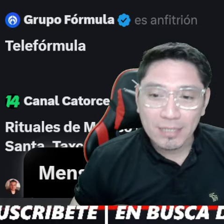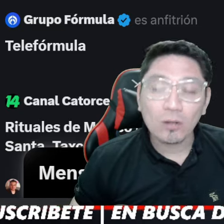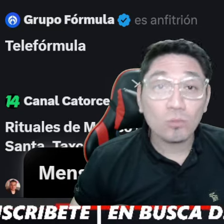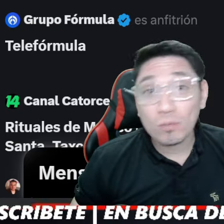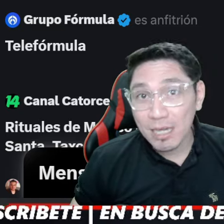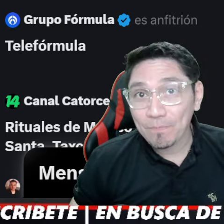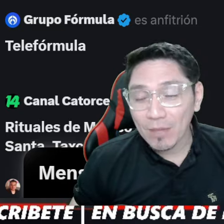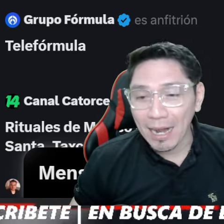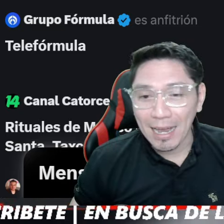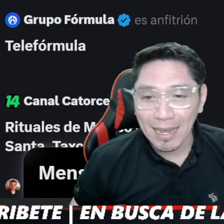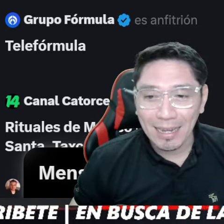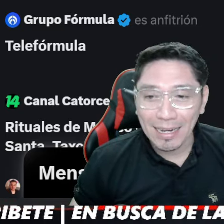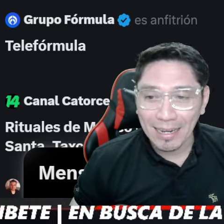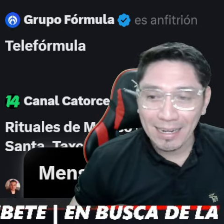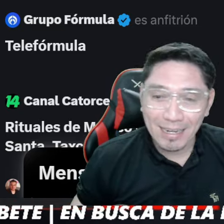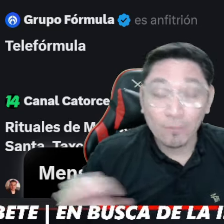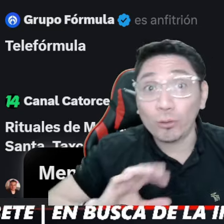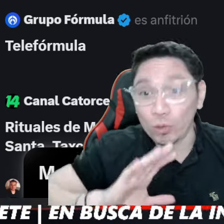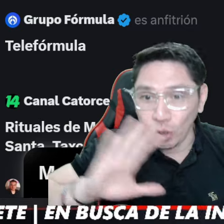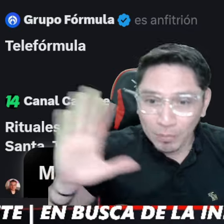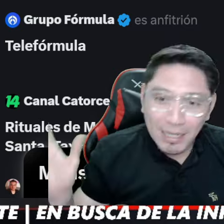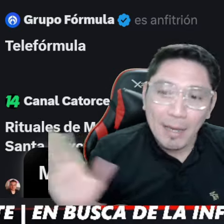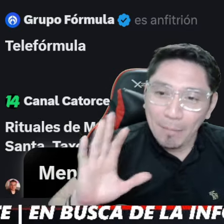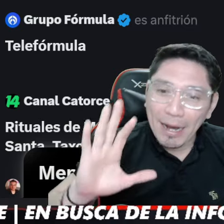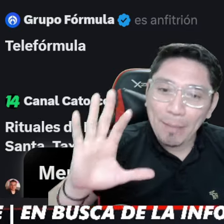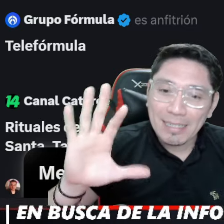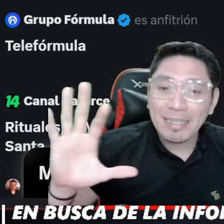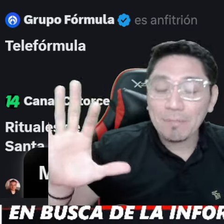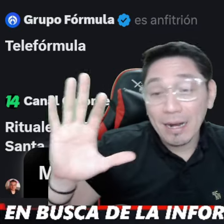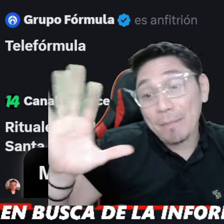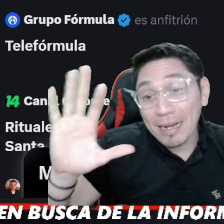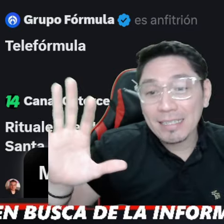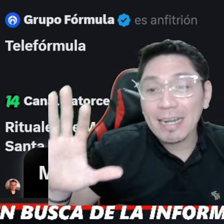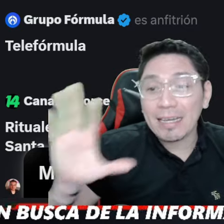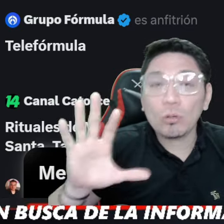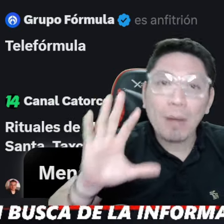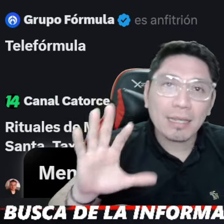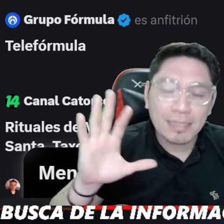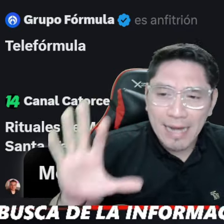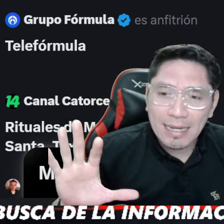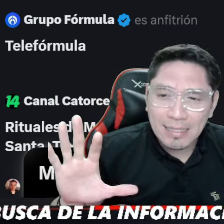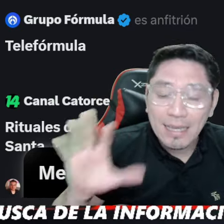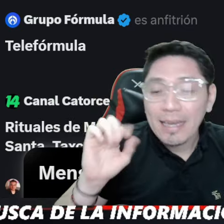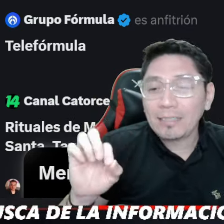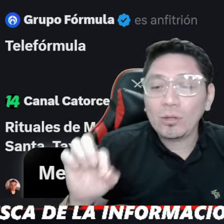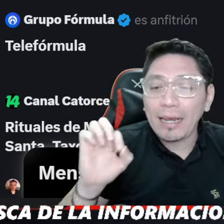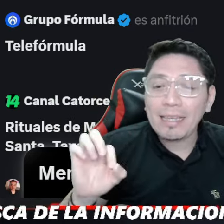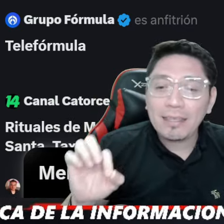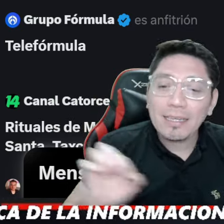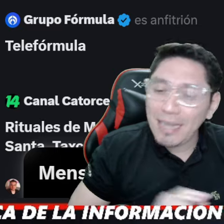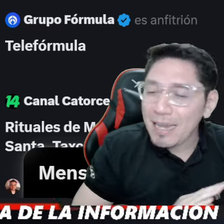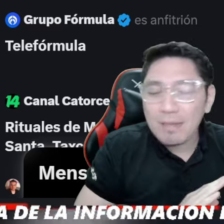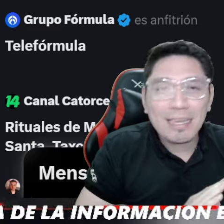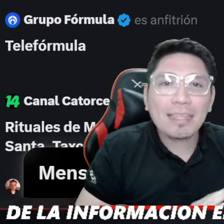utilizaron muy bien la el el Photoshop para parecer para que pareciera que son bardas reales esto la